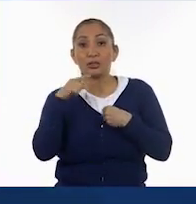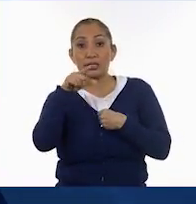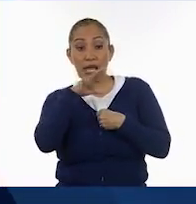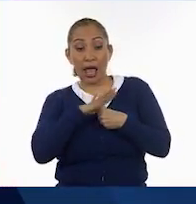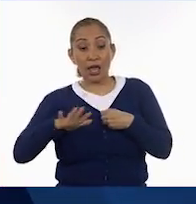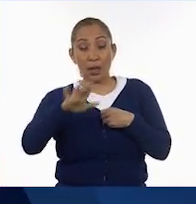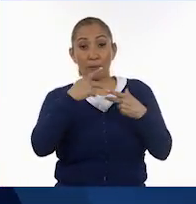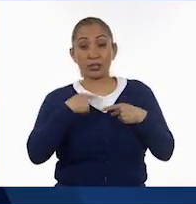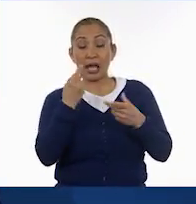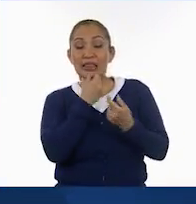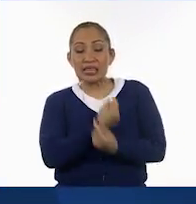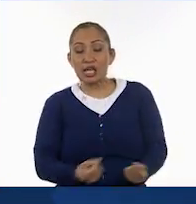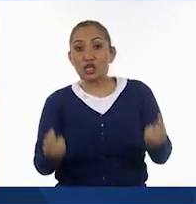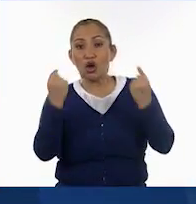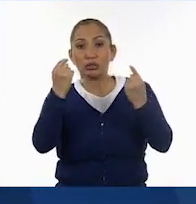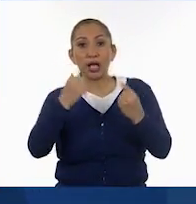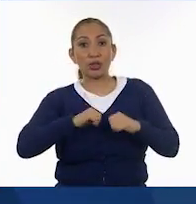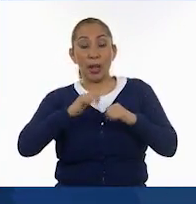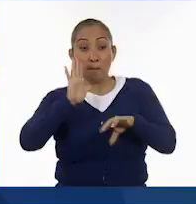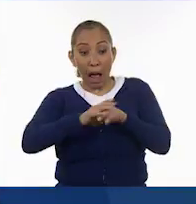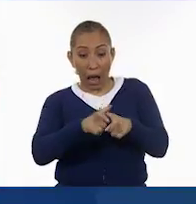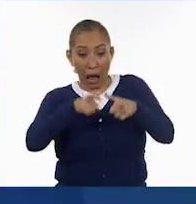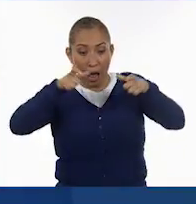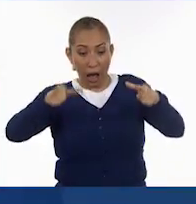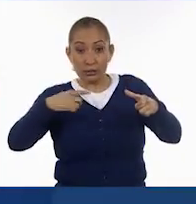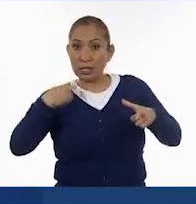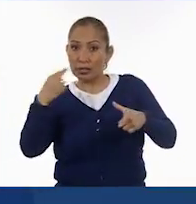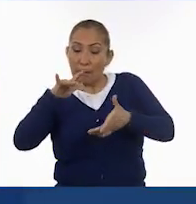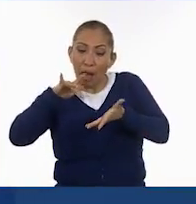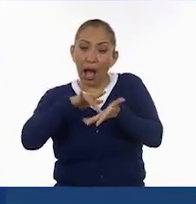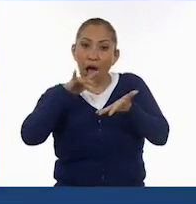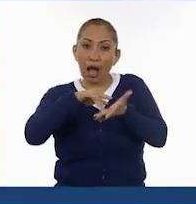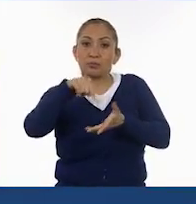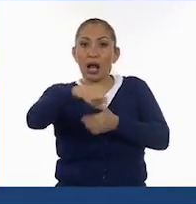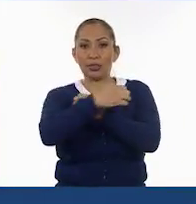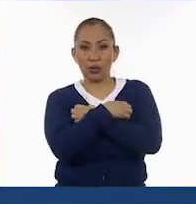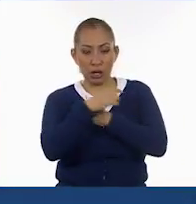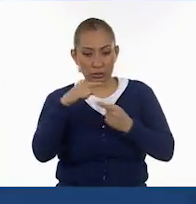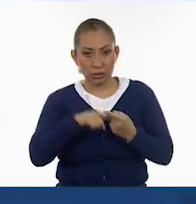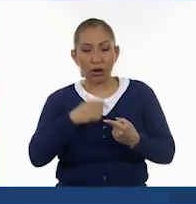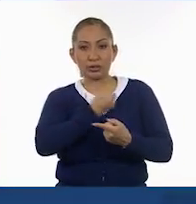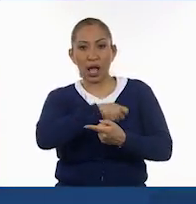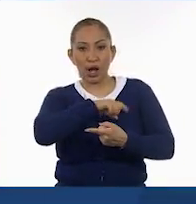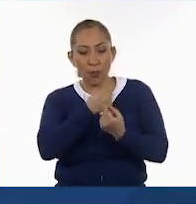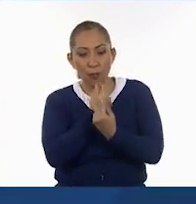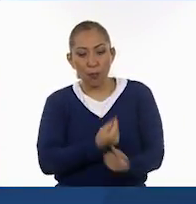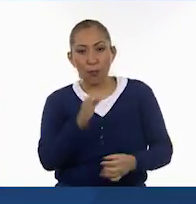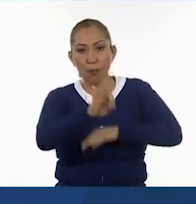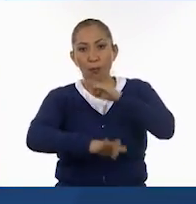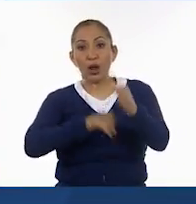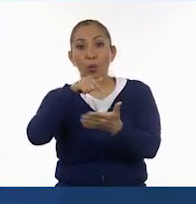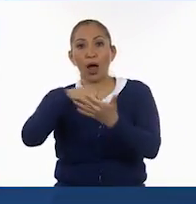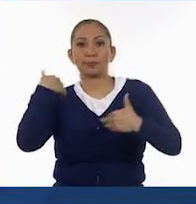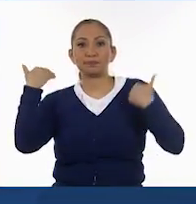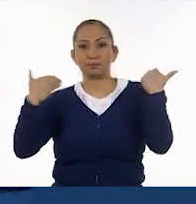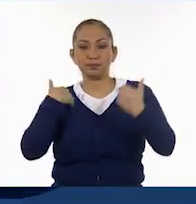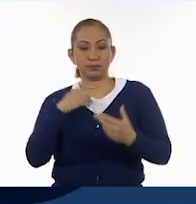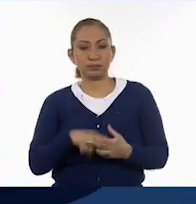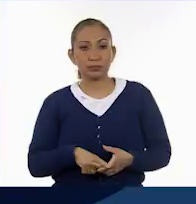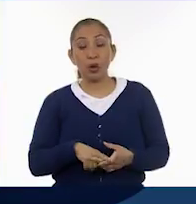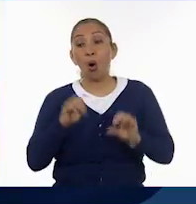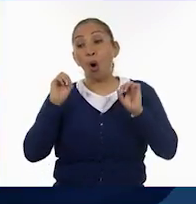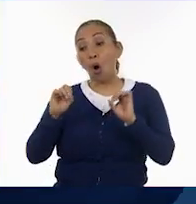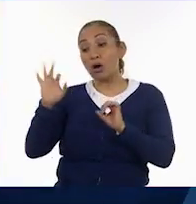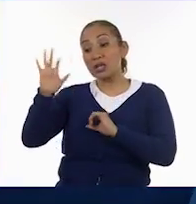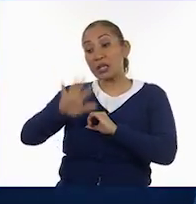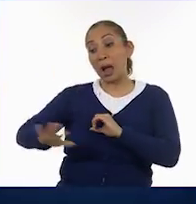una población de niños y adolescentes, designan más recursos económicos a educación, salud infantil y espacios recreativos. O